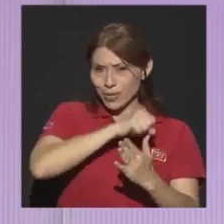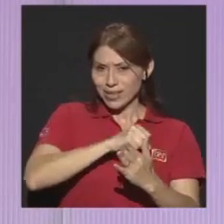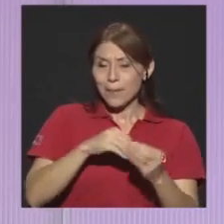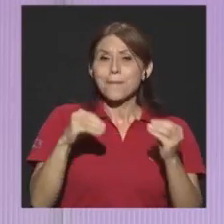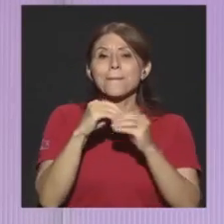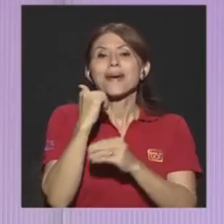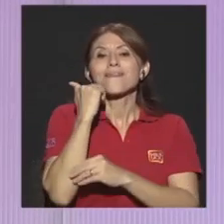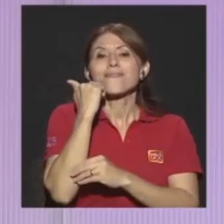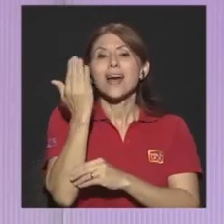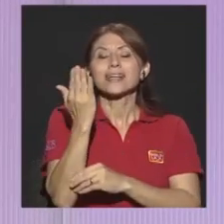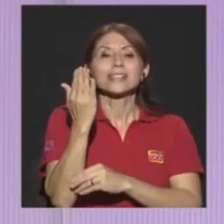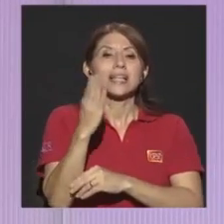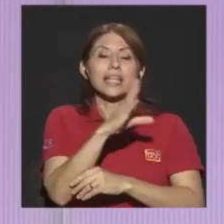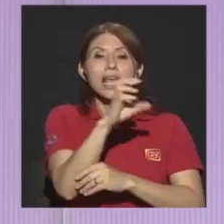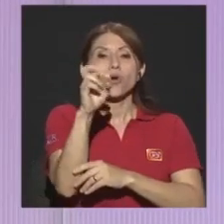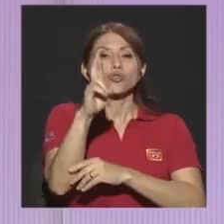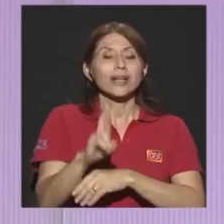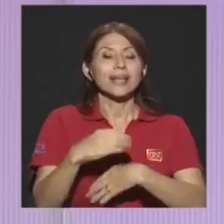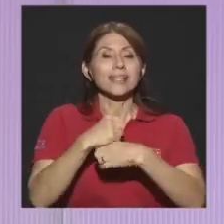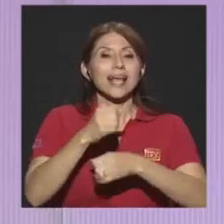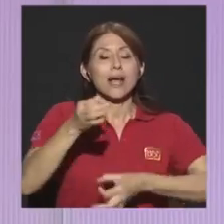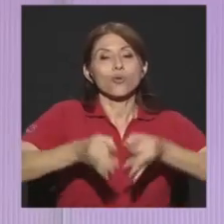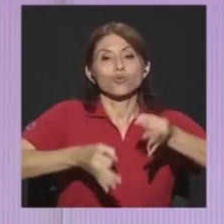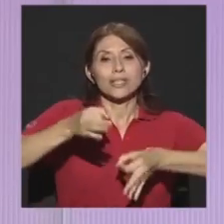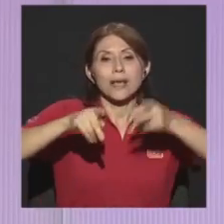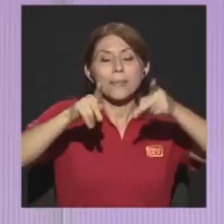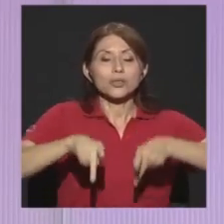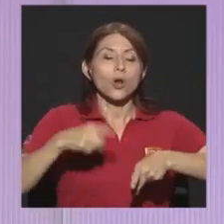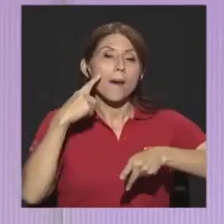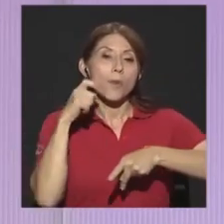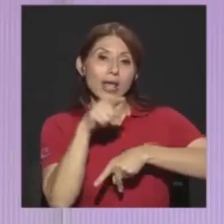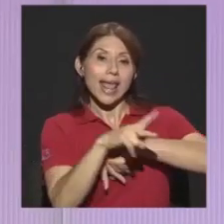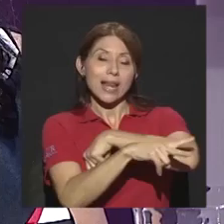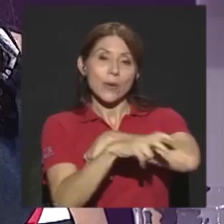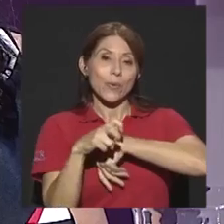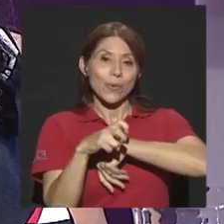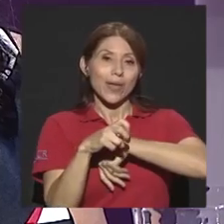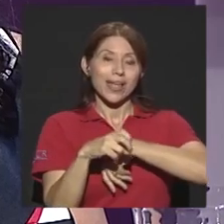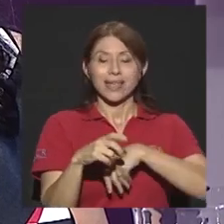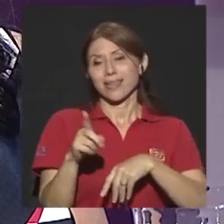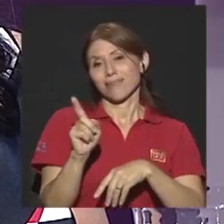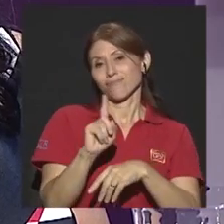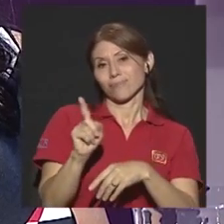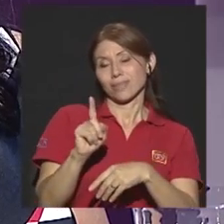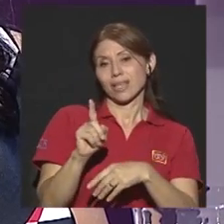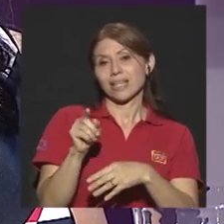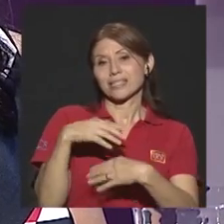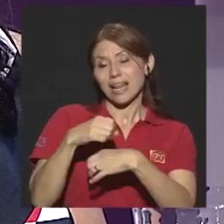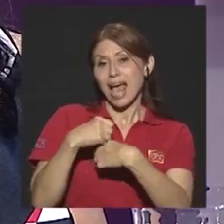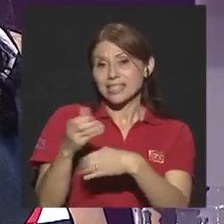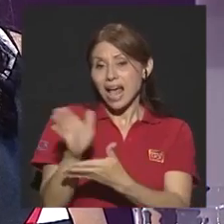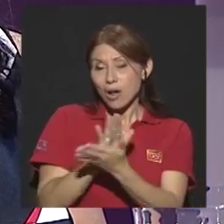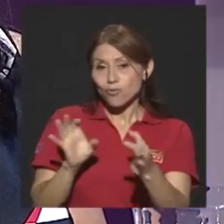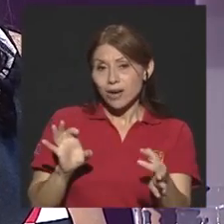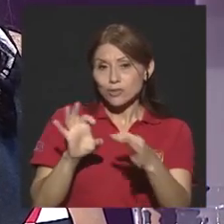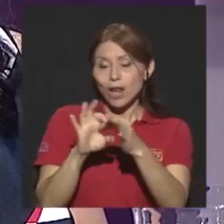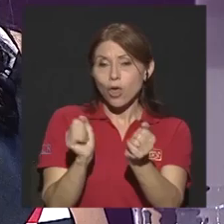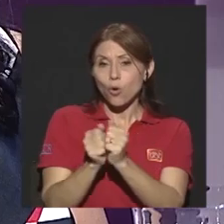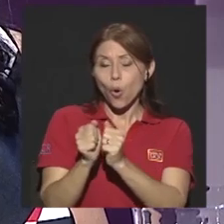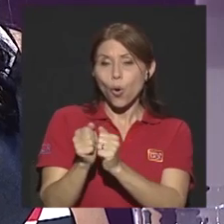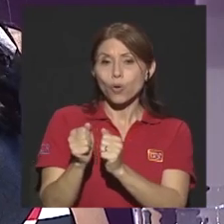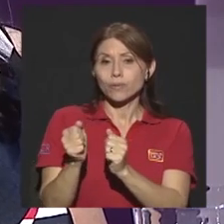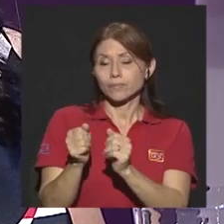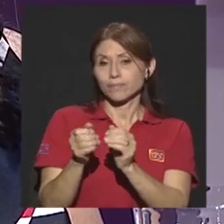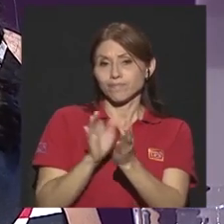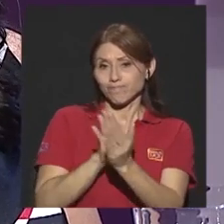una persona por un robo simple que por una denuncia o un crimen asociado a violencia sexual. En ese